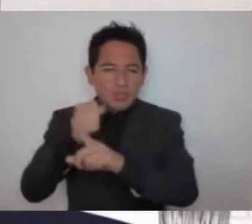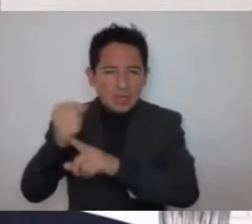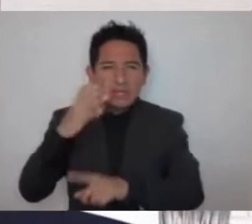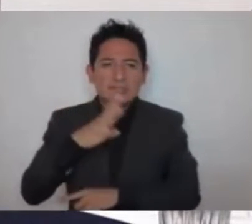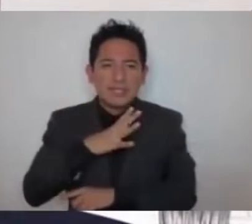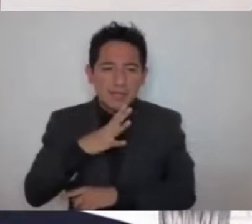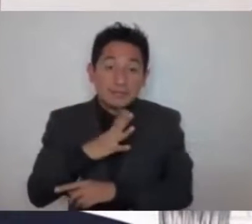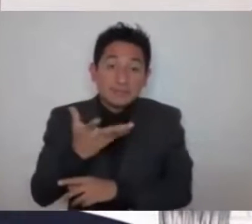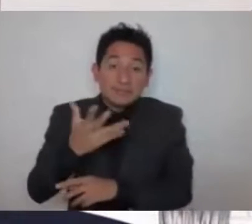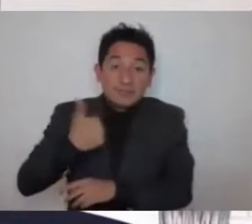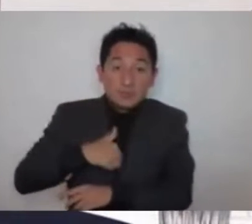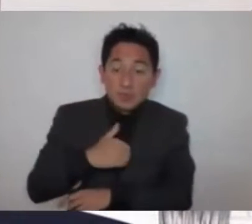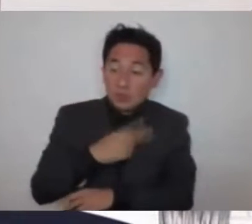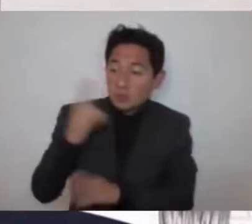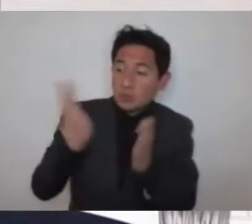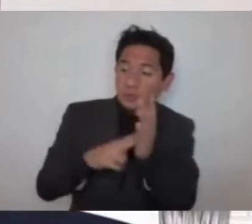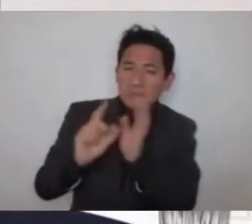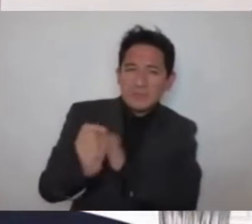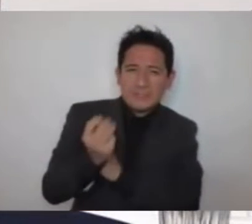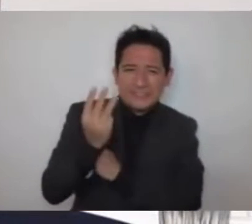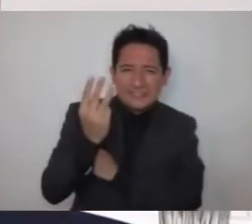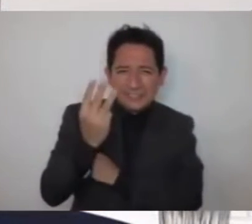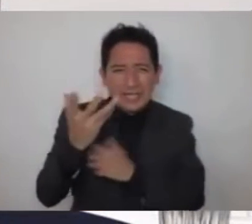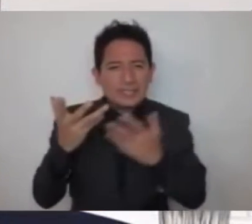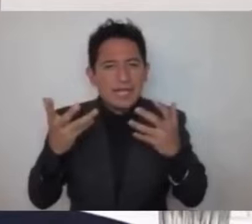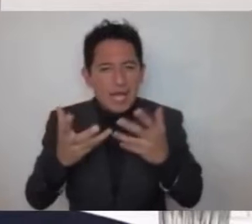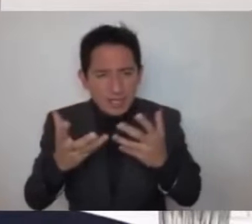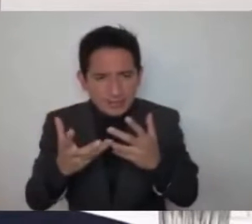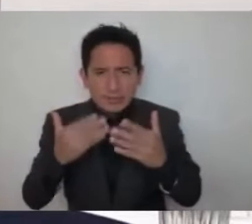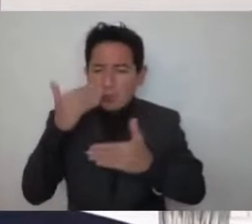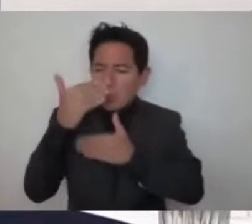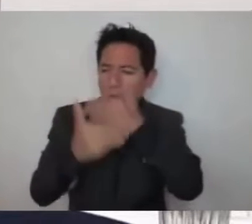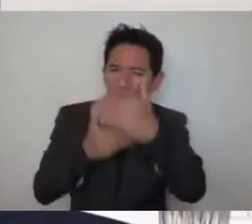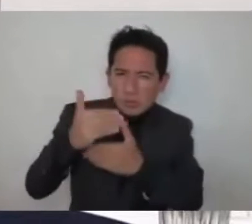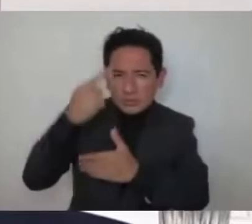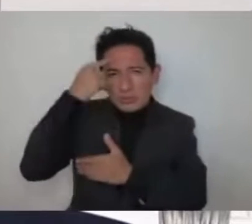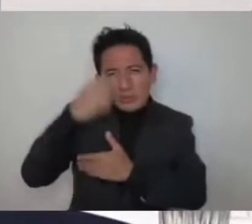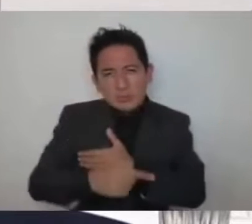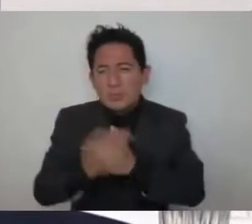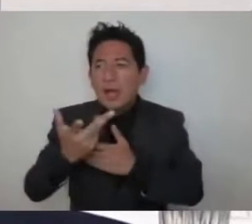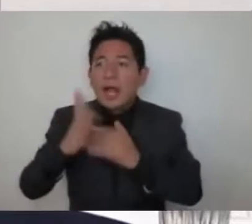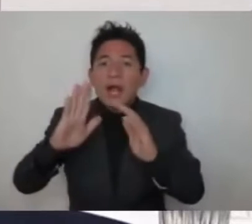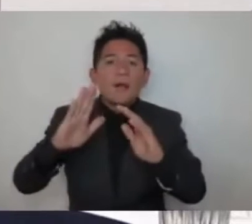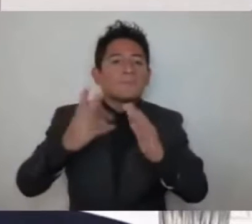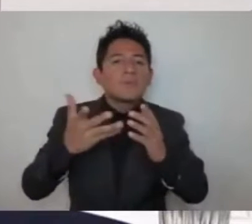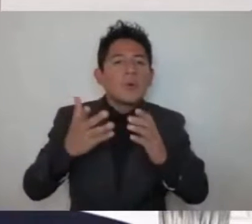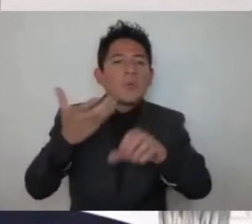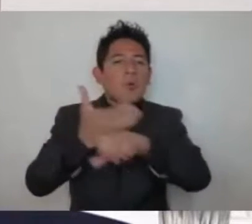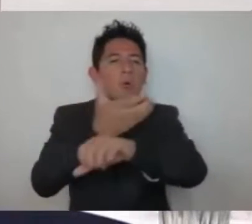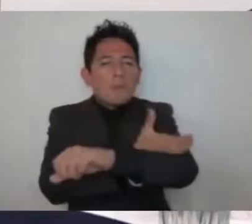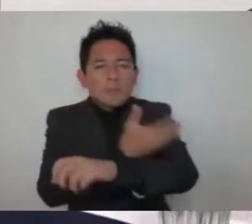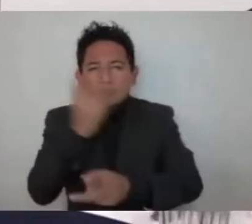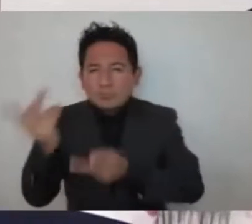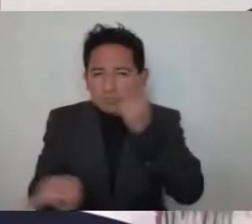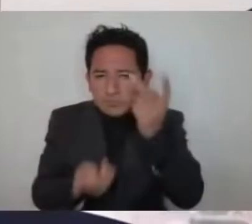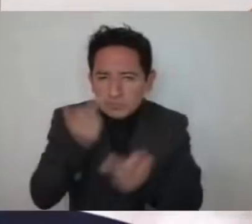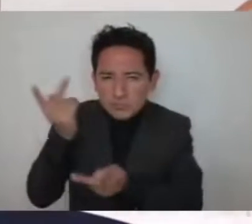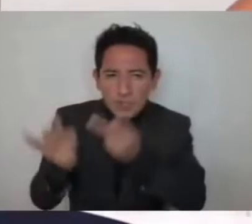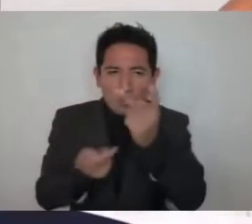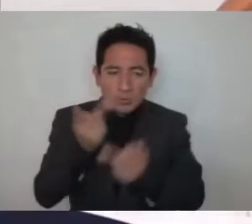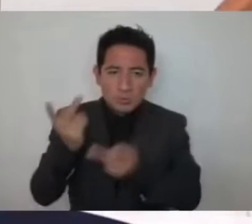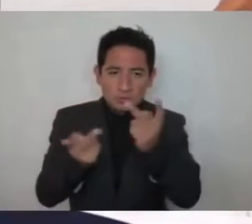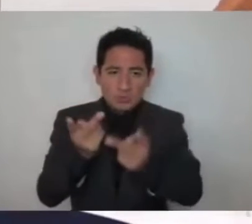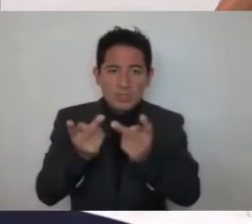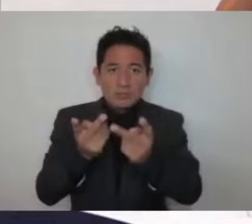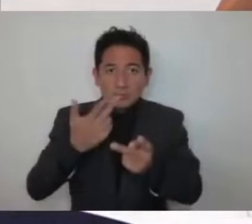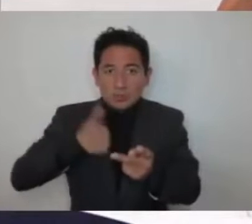que buscaba detectar los puntos más problemáticos del proceso penal porque el proceso el proceso consultivo fue así amplio fue en relación con